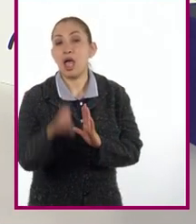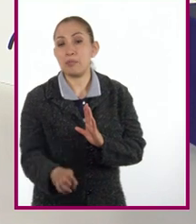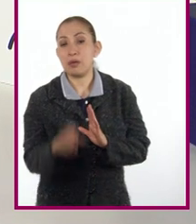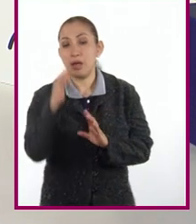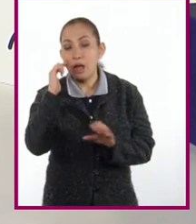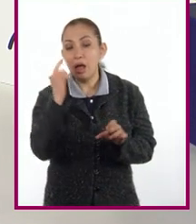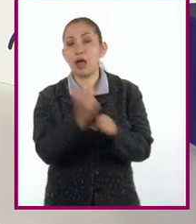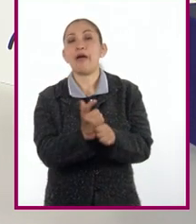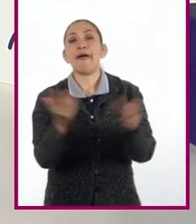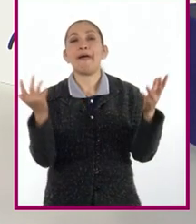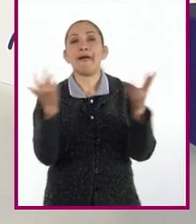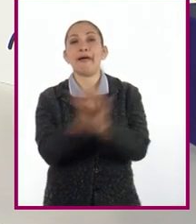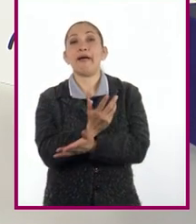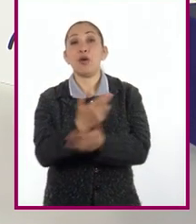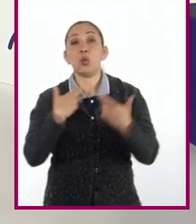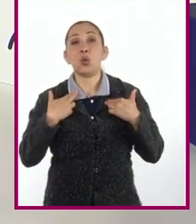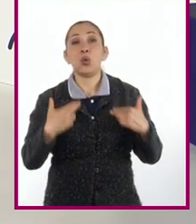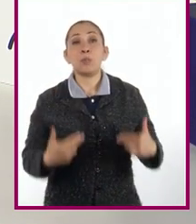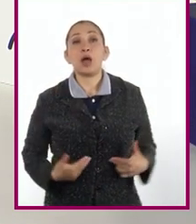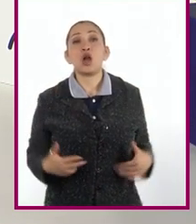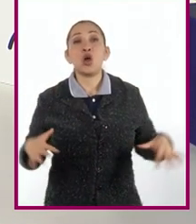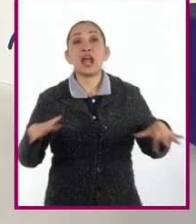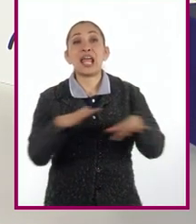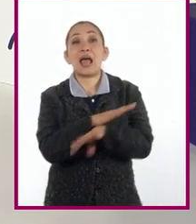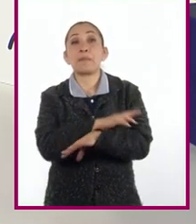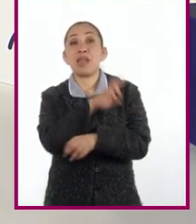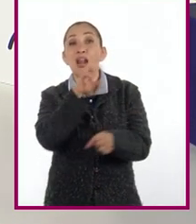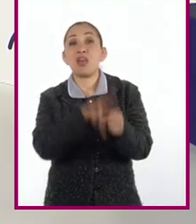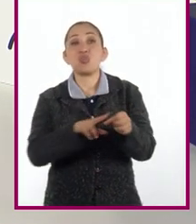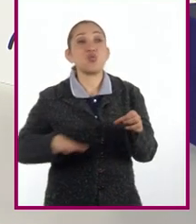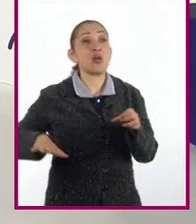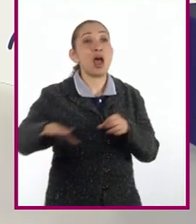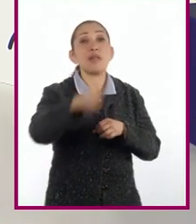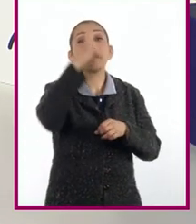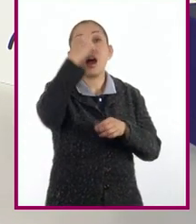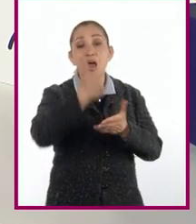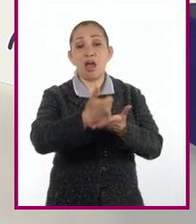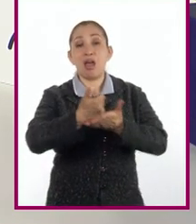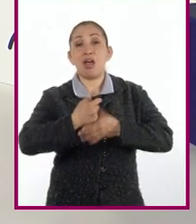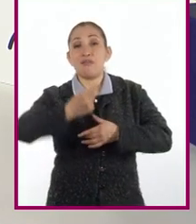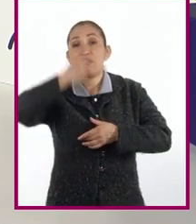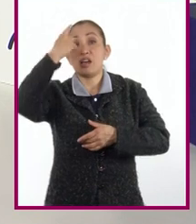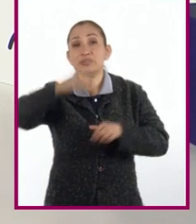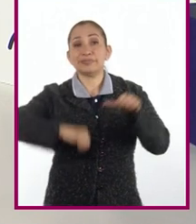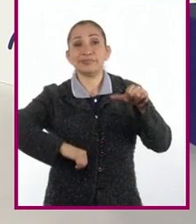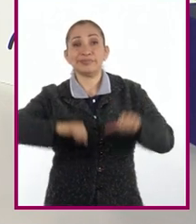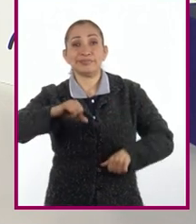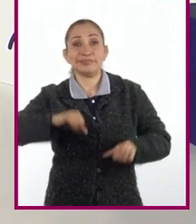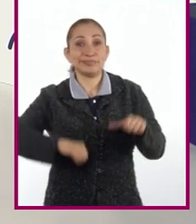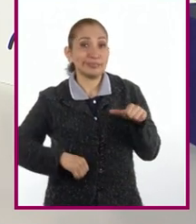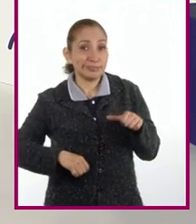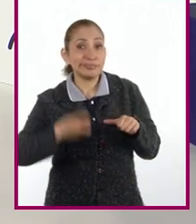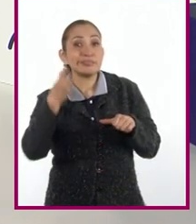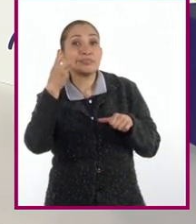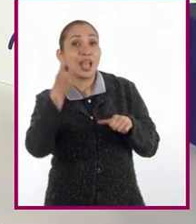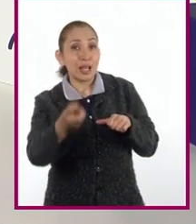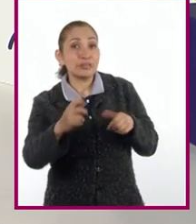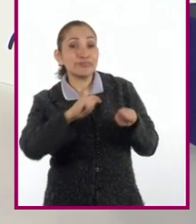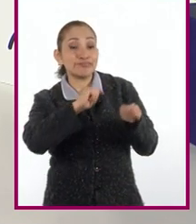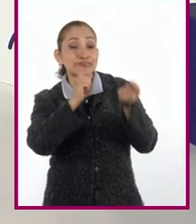podemos apreciar que el ser humano modifica la naturaleza para facilitar todas sus actividades. Y con esto,